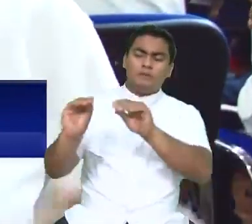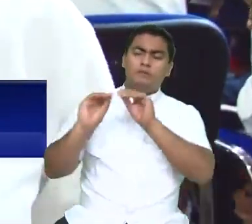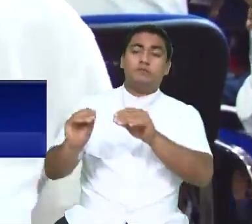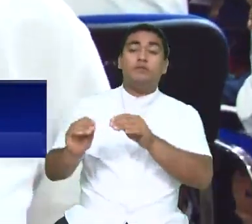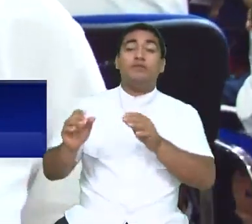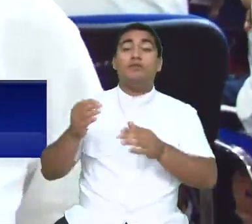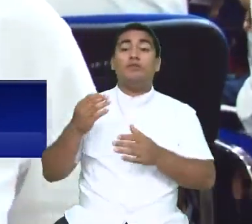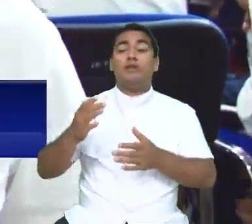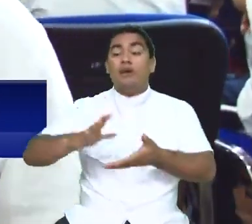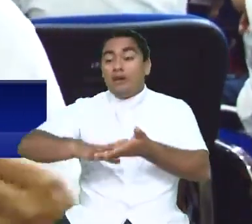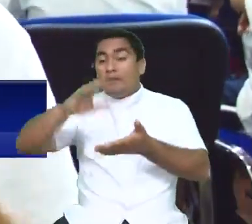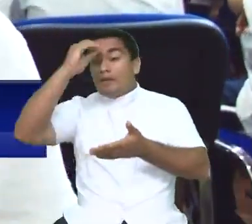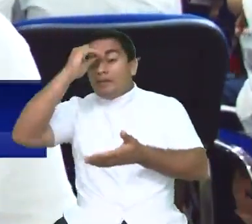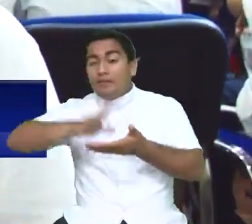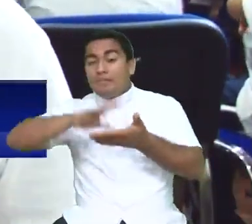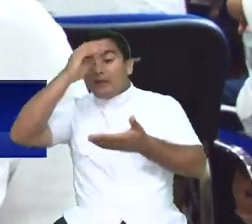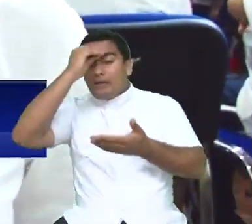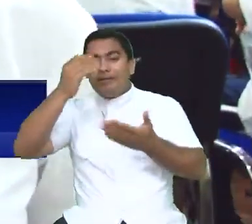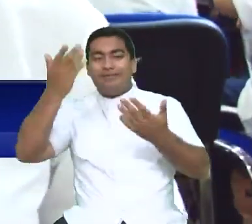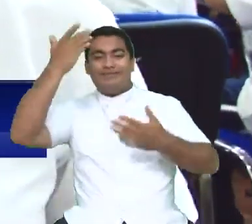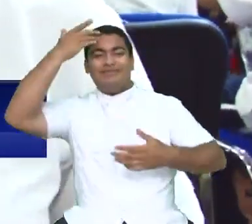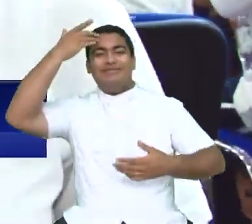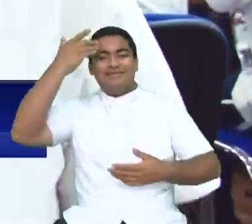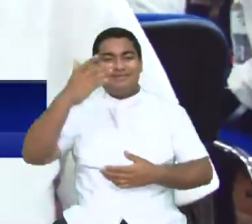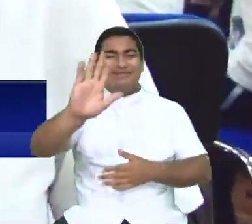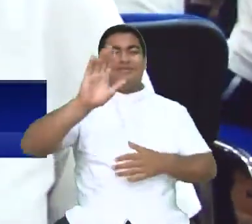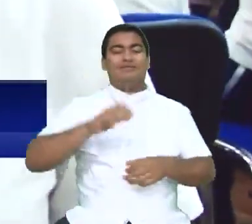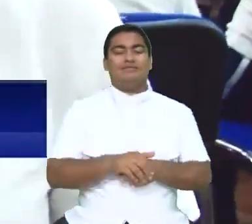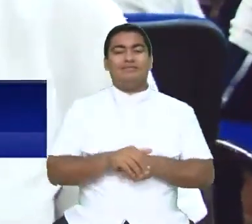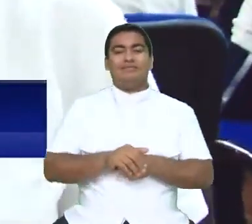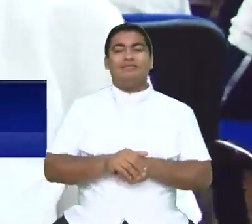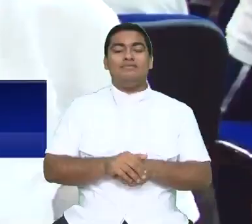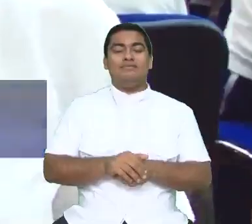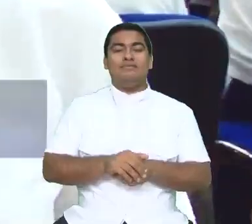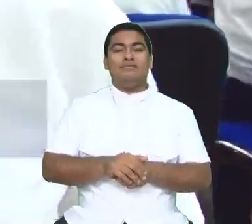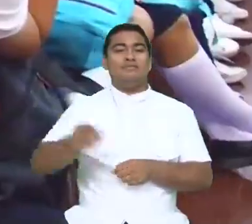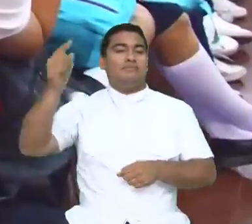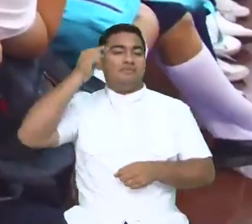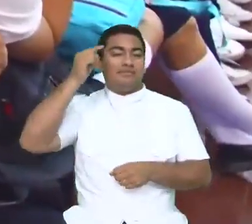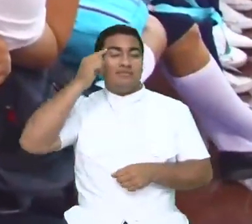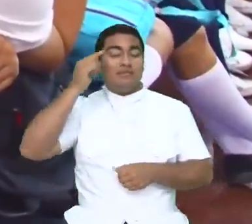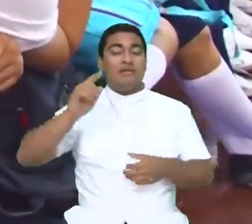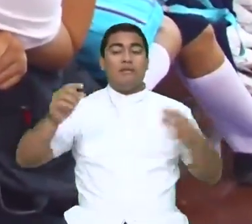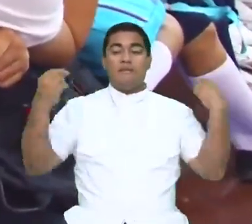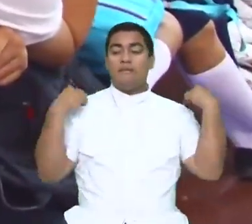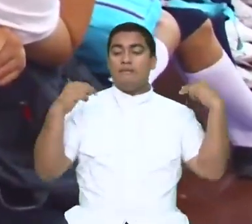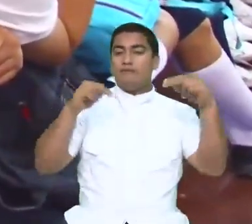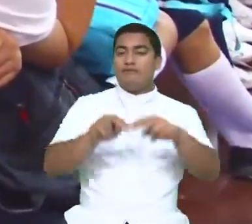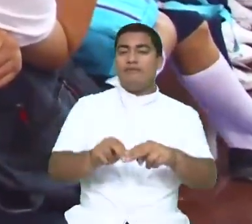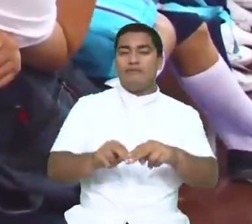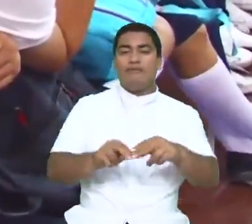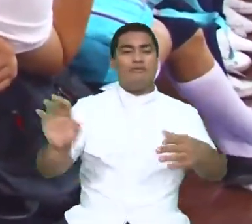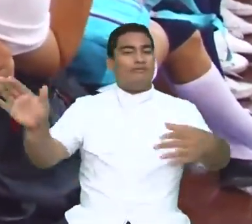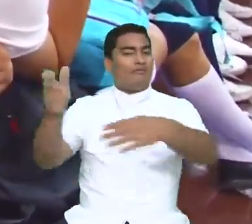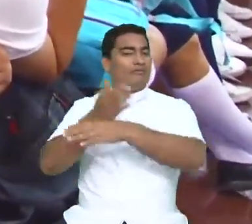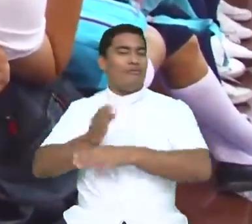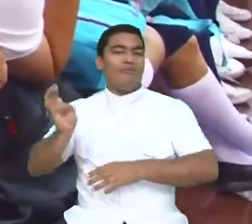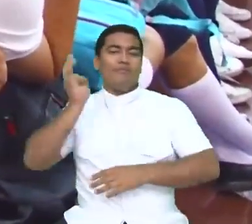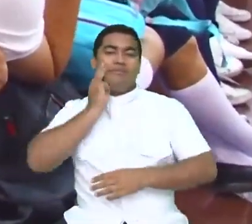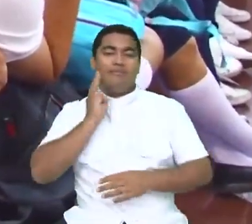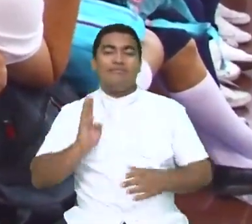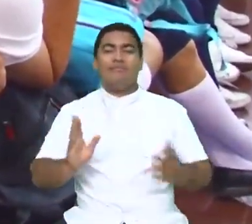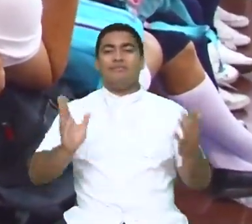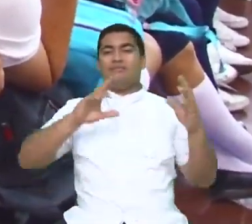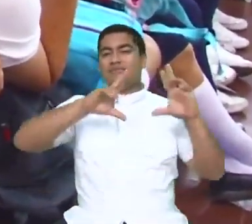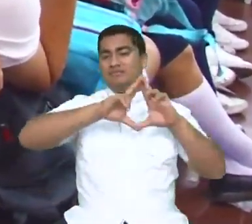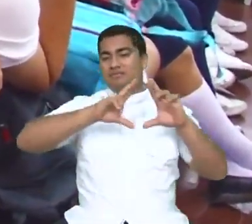de aprendizaje, un sendero del saber. También pienso que es no solo a las maestras, es a todas las madres nicaragüenses que en